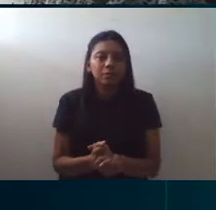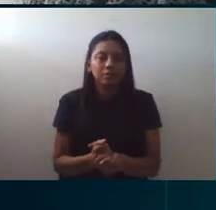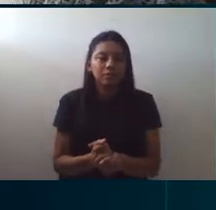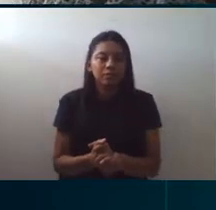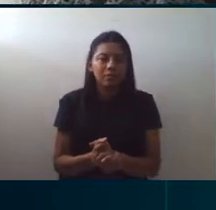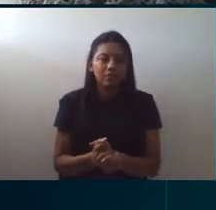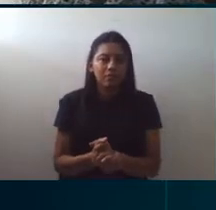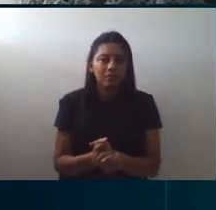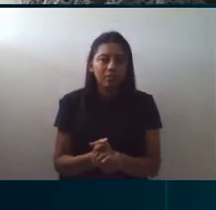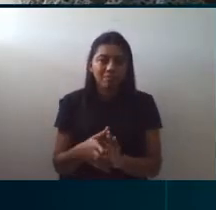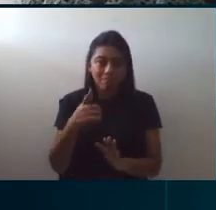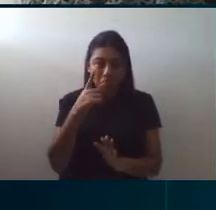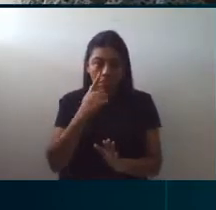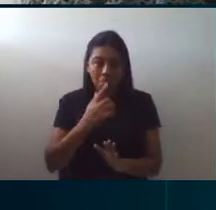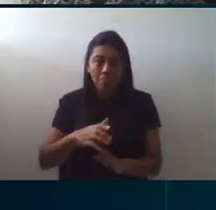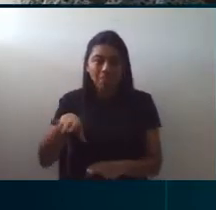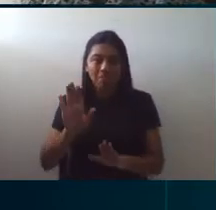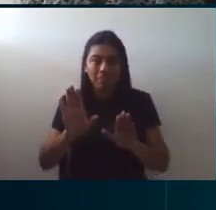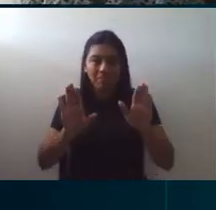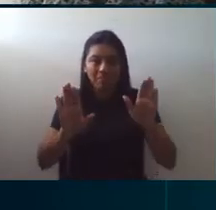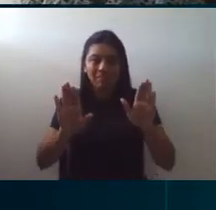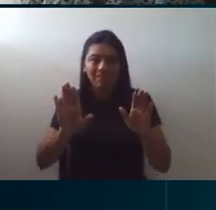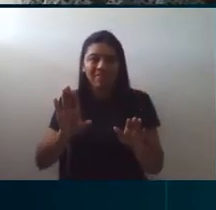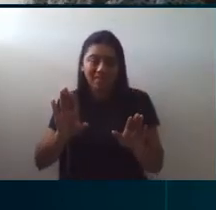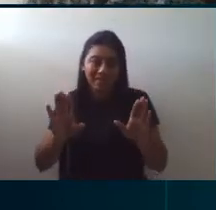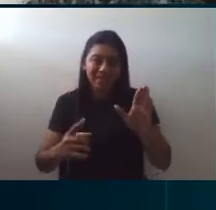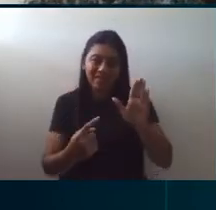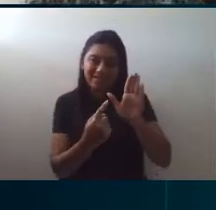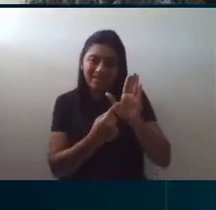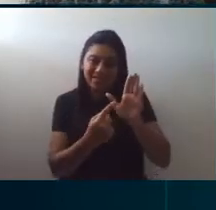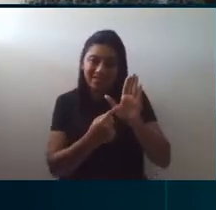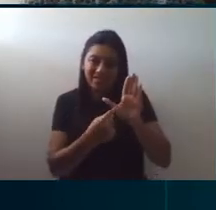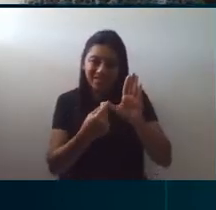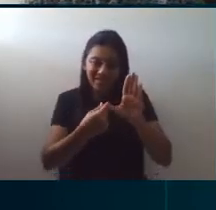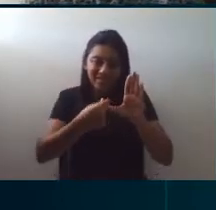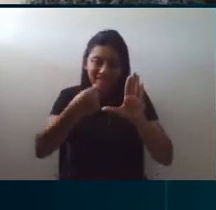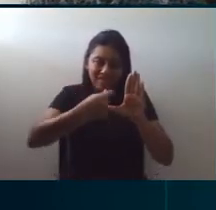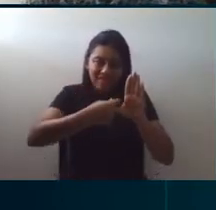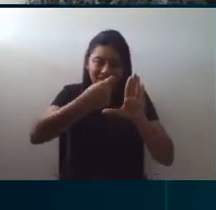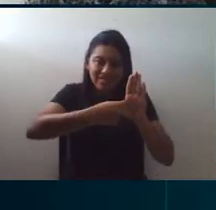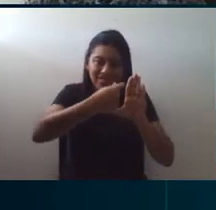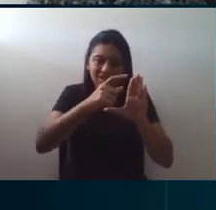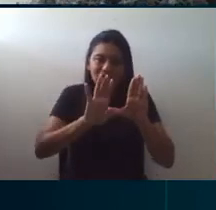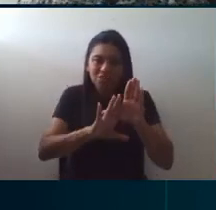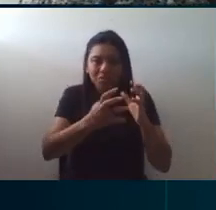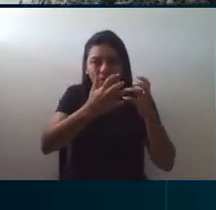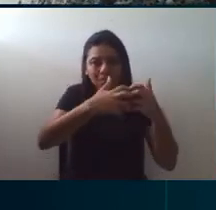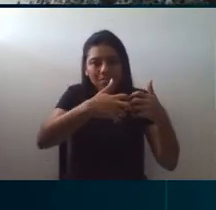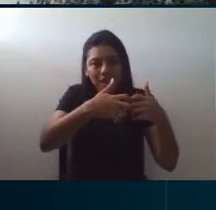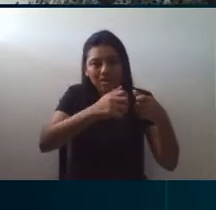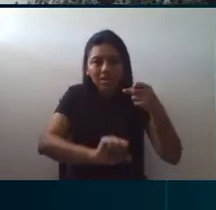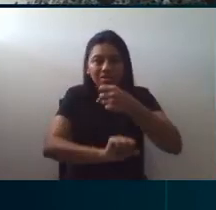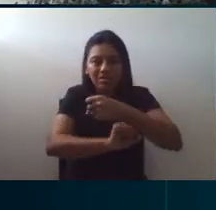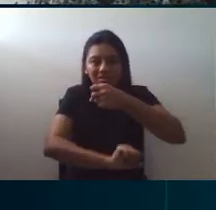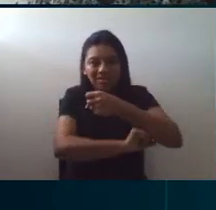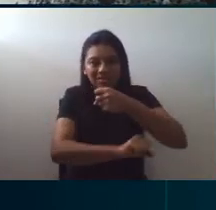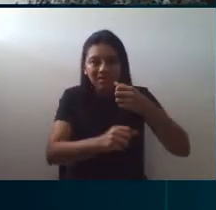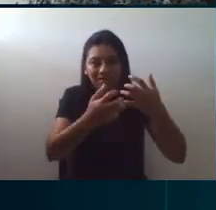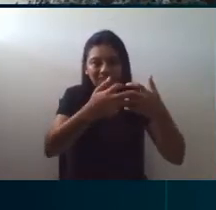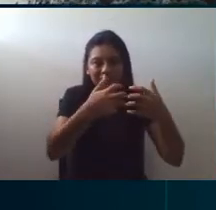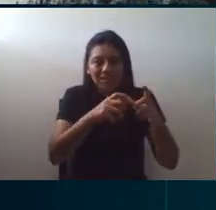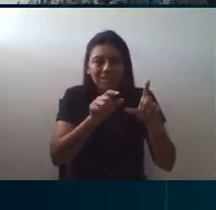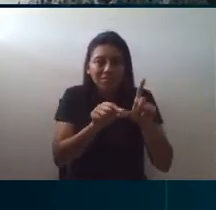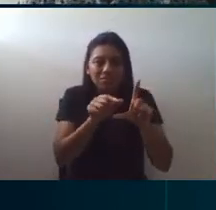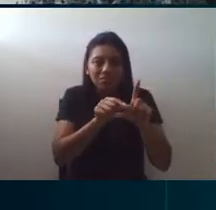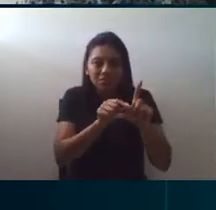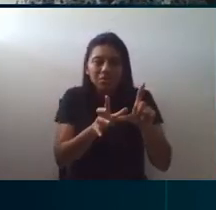es cómo hice el primero en términos de vectores de soporte de máquina. Estos fueron, digamos, los resultados. Aquí pues es un pastelito de cuál